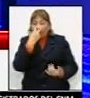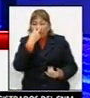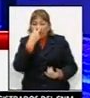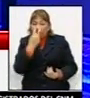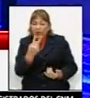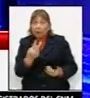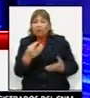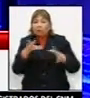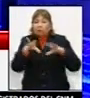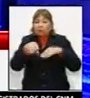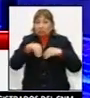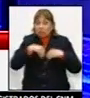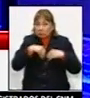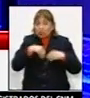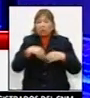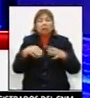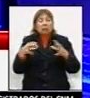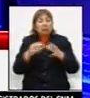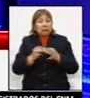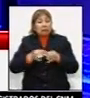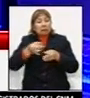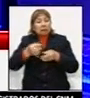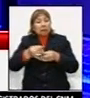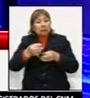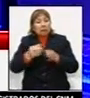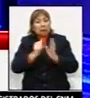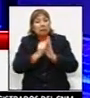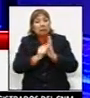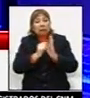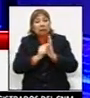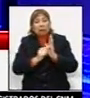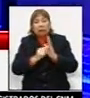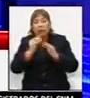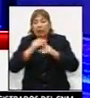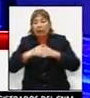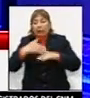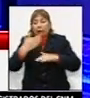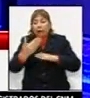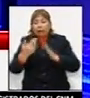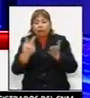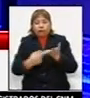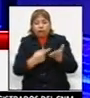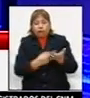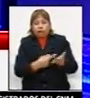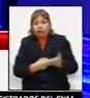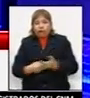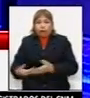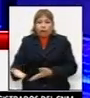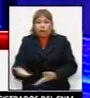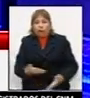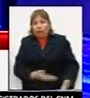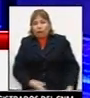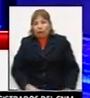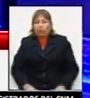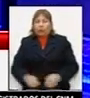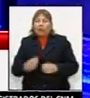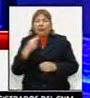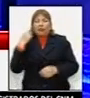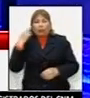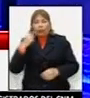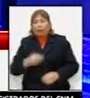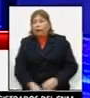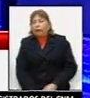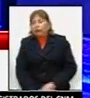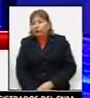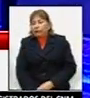se ha aprobado por unanimidad la ampliación de agenda para posteriormente debatir el tema del financiamiento de partidos